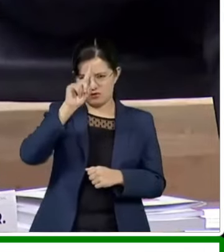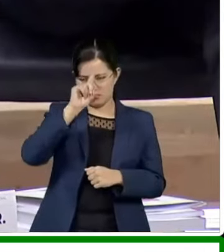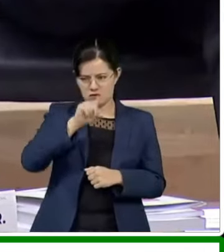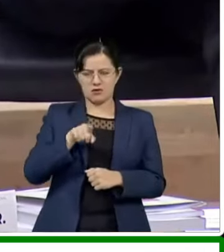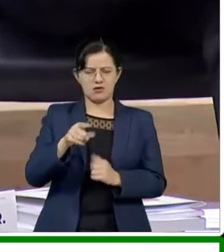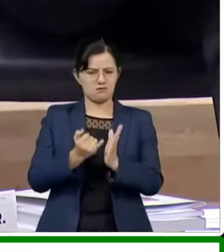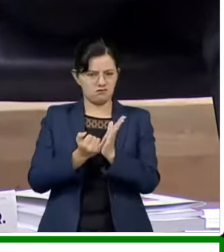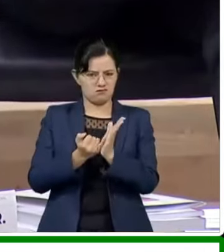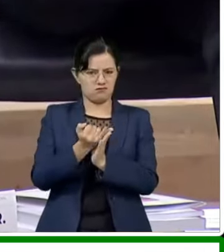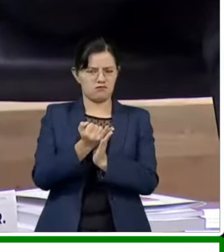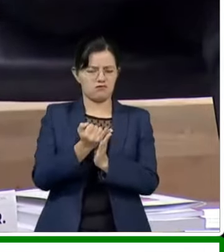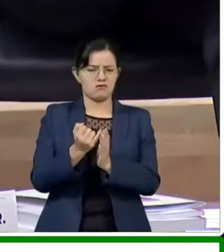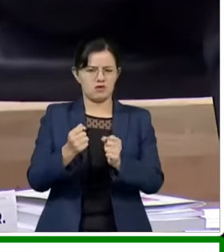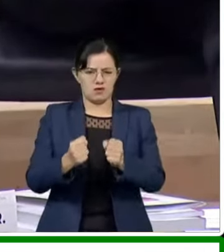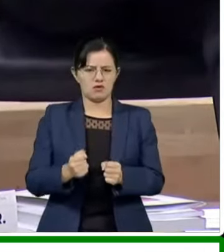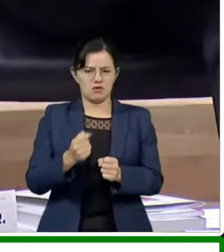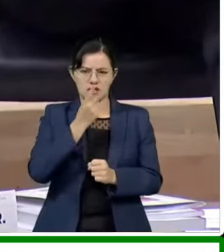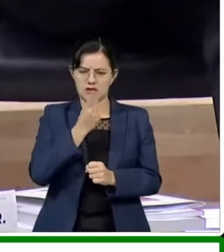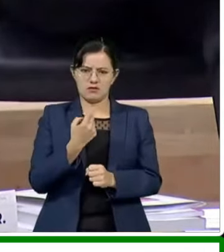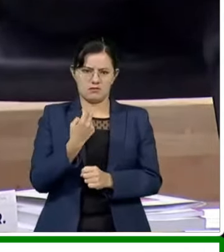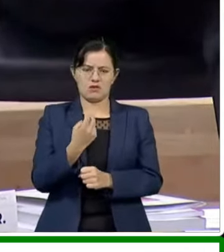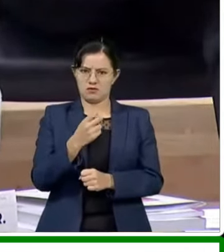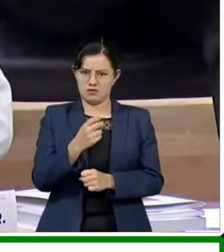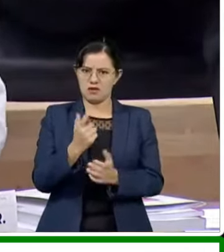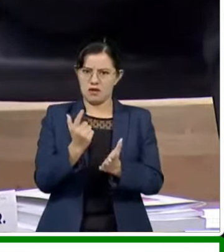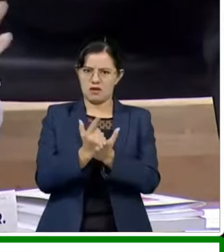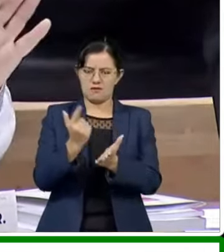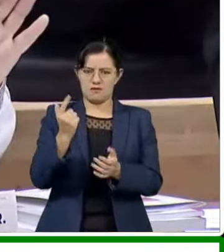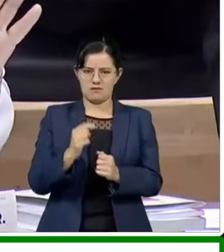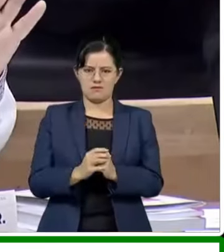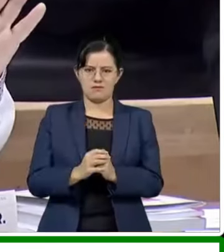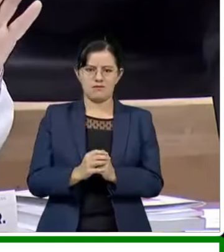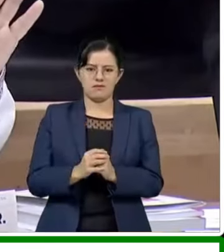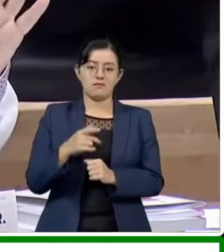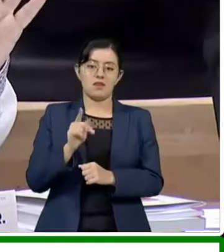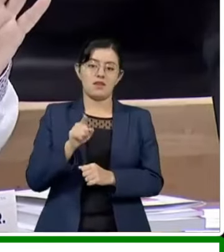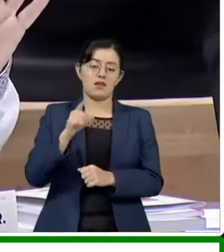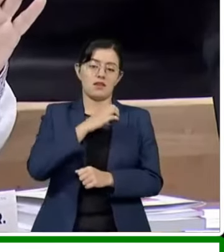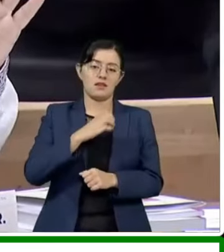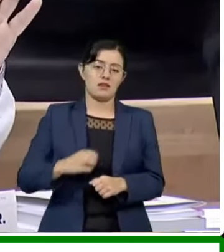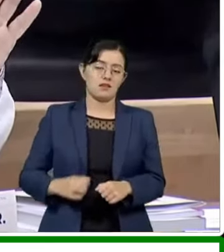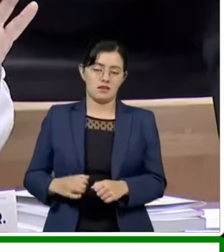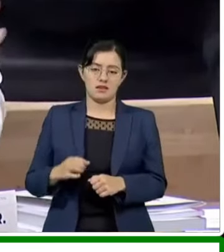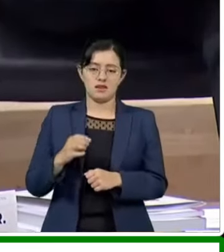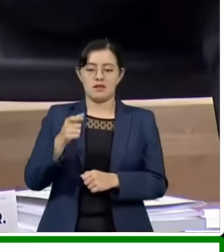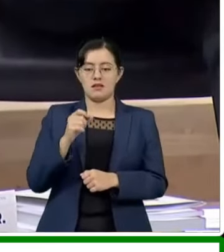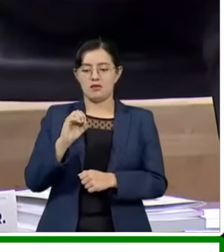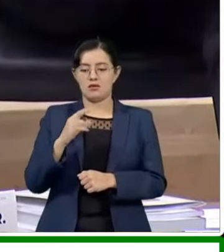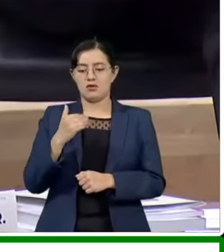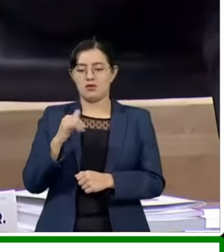muy firmes planteando la delicadeza del asunto, a la candidata Berta Xóchitl Gálvez